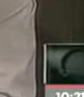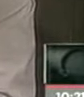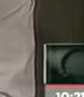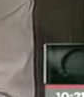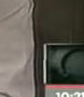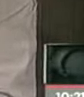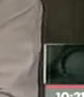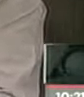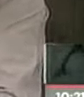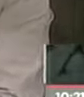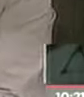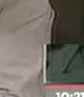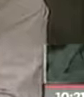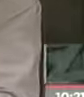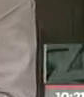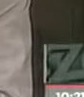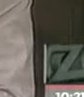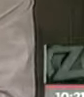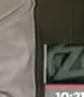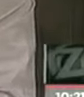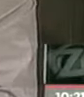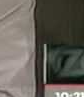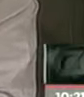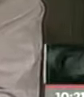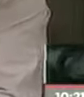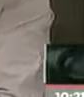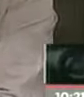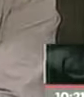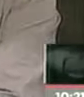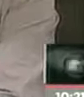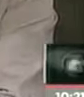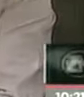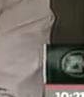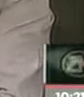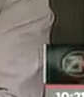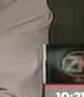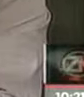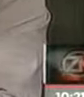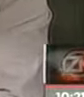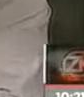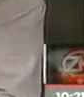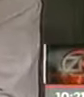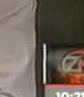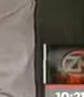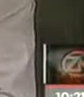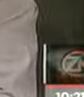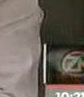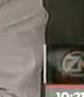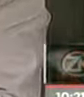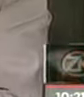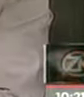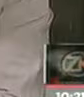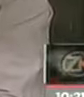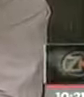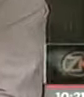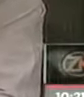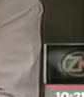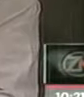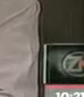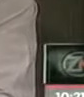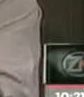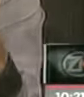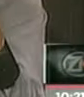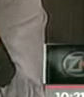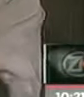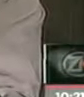la vamos a posicionar. Y las cuentas de Zurda Conducta es arroba la zurda de Chávez, arroba la zurda de Chávez en Twitter, arroba zurda